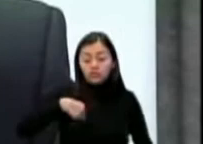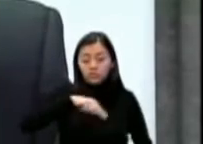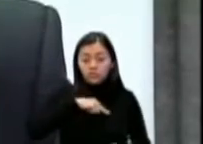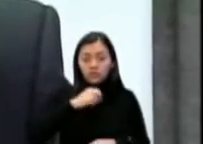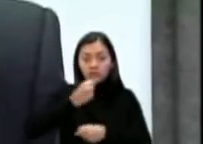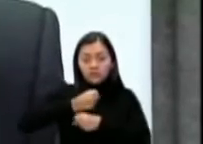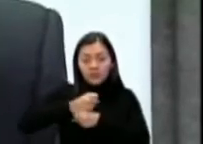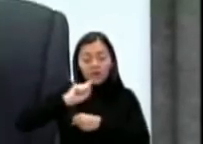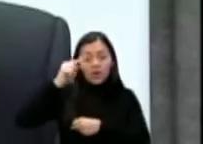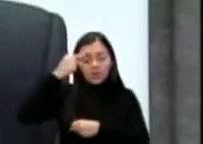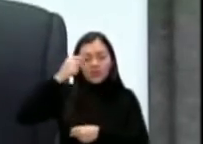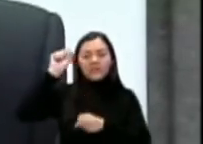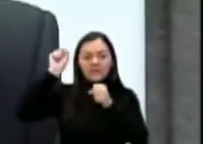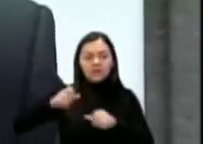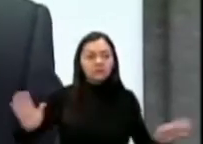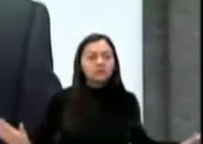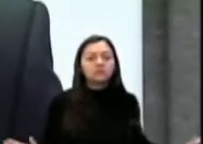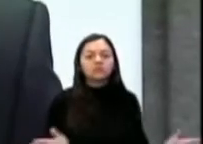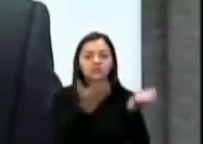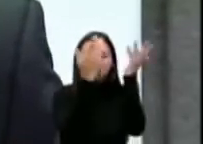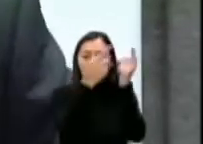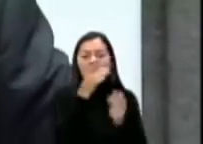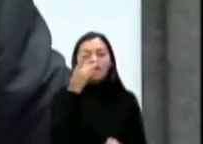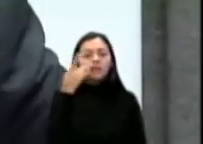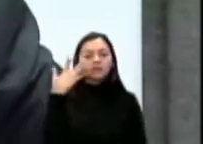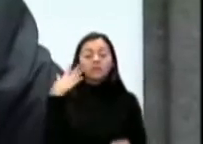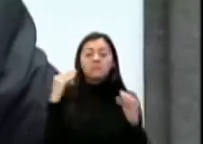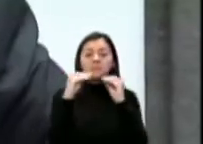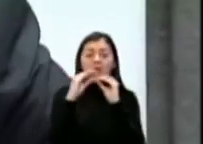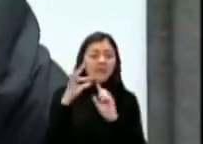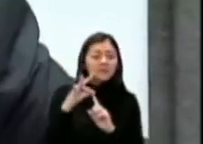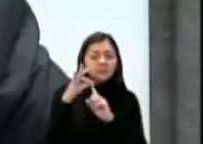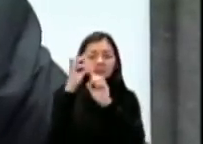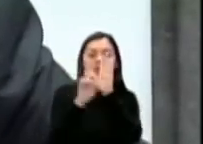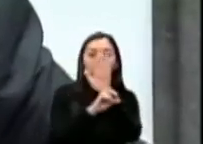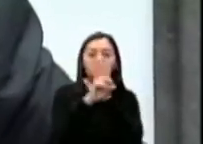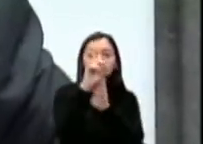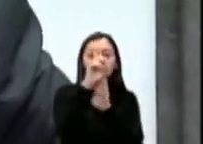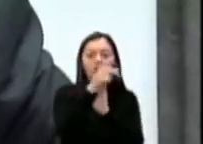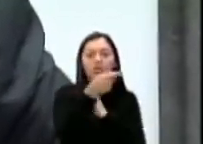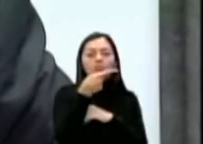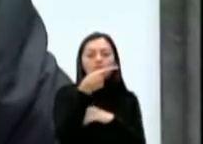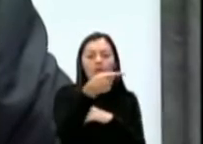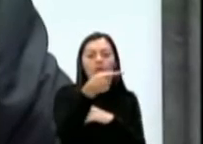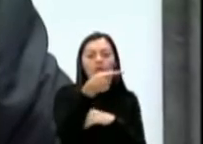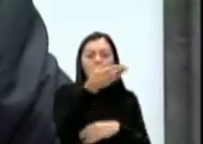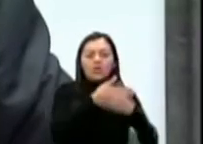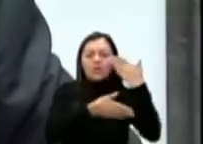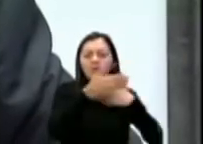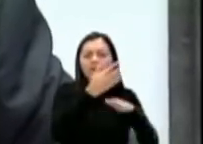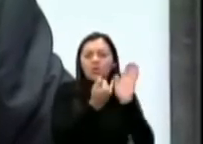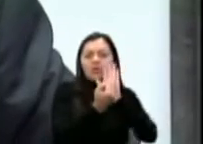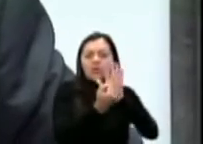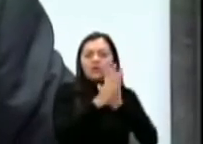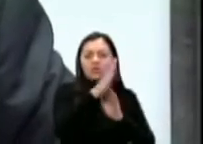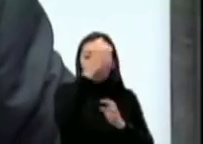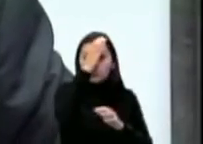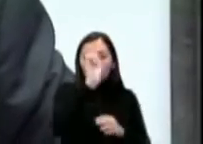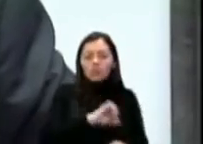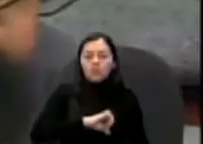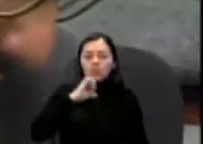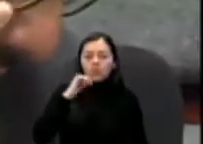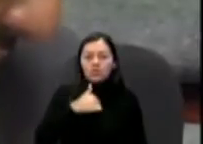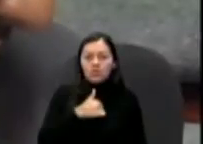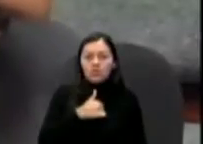desarrollo de la región amazónica y en especial para el desarrollo nuestros pueblos de nuestros pueblos ancestrales que nos llenan de orgullo